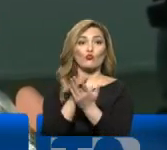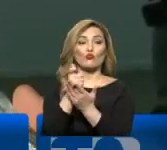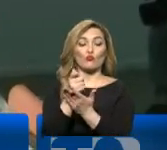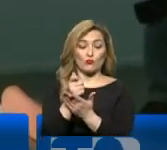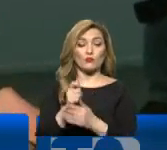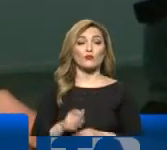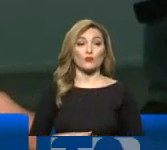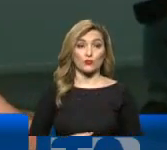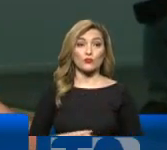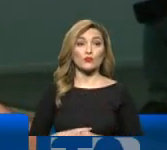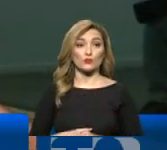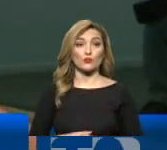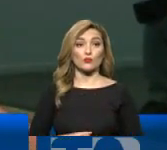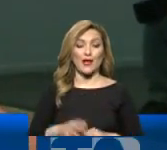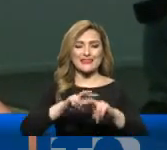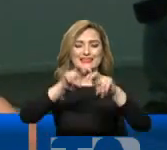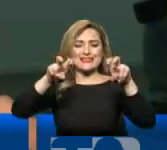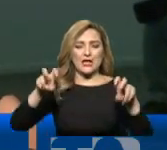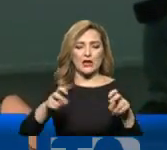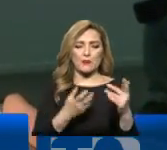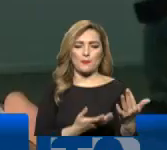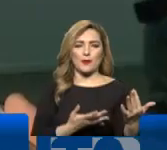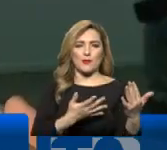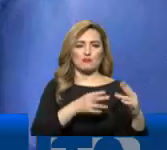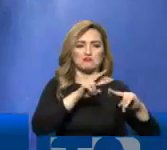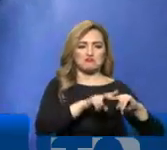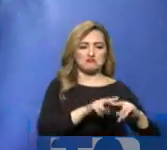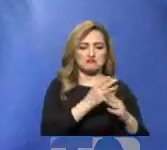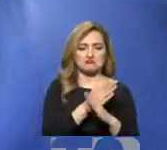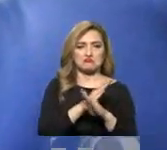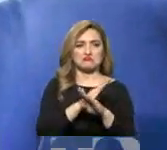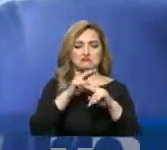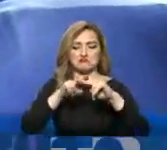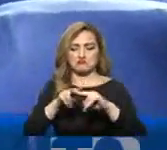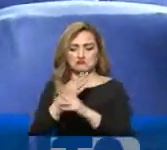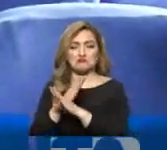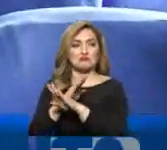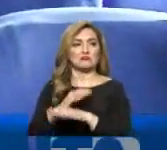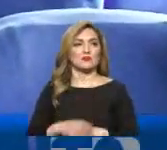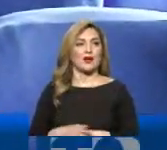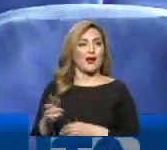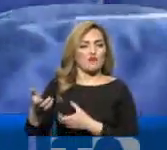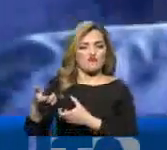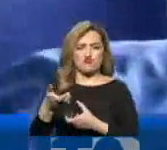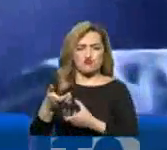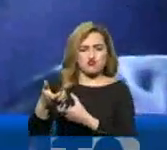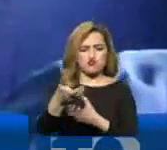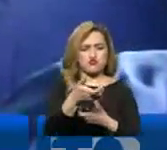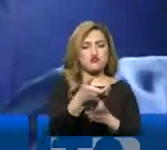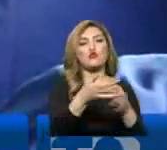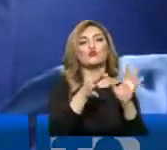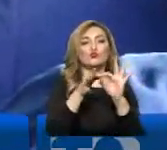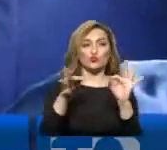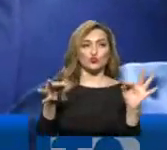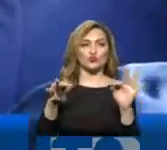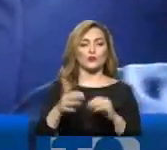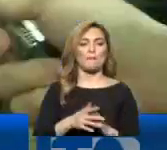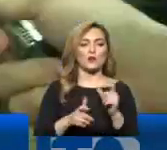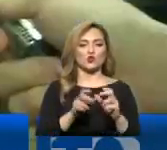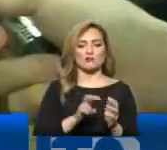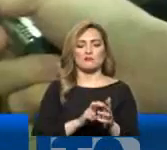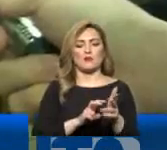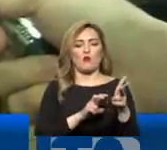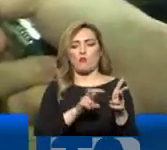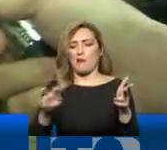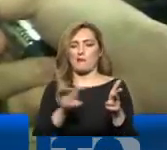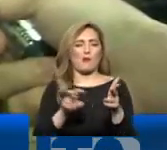comprar su pasaje y también en las salas de espera antes de abordar el bus. Las unidades eran desinfectadas una vez que dejaban a los pasajeros.